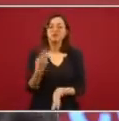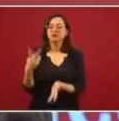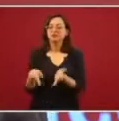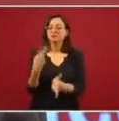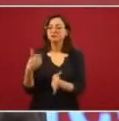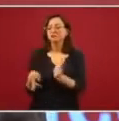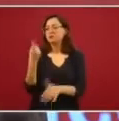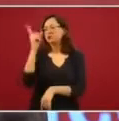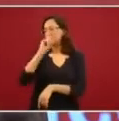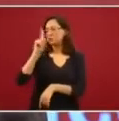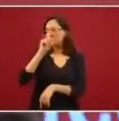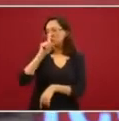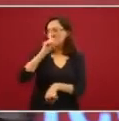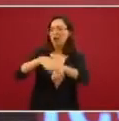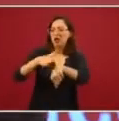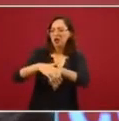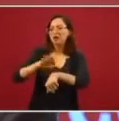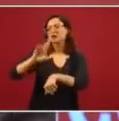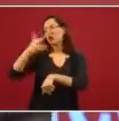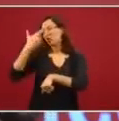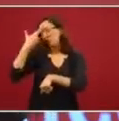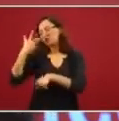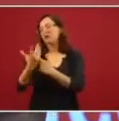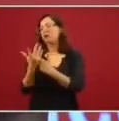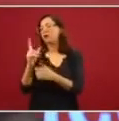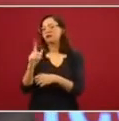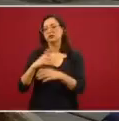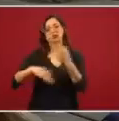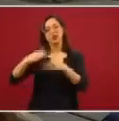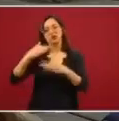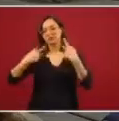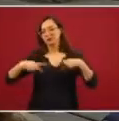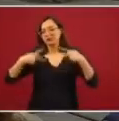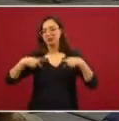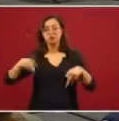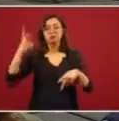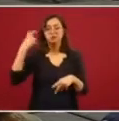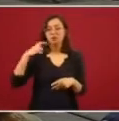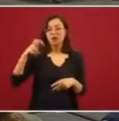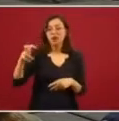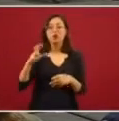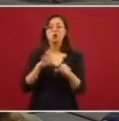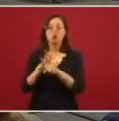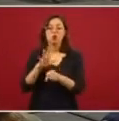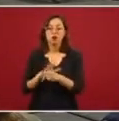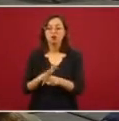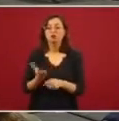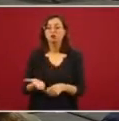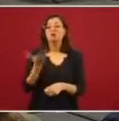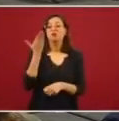recomendaciones a los asistentes la recomendación básica y lago para toda la población que haya viajado es si usted